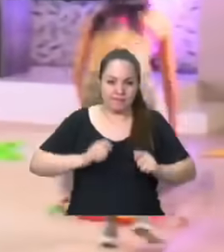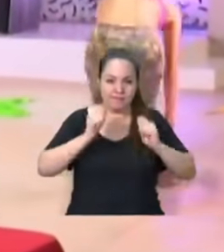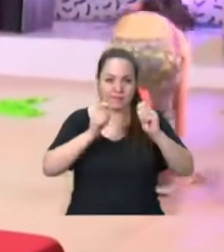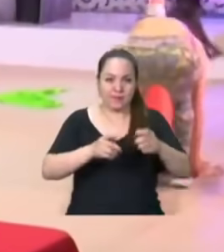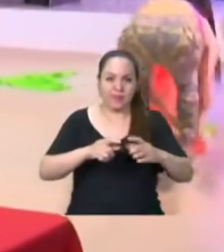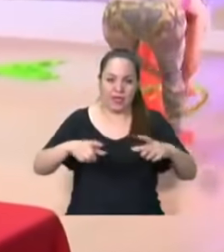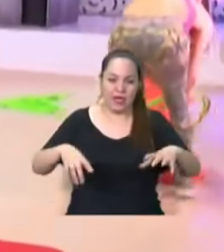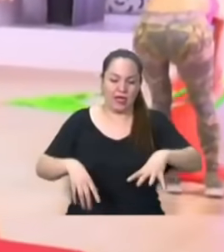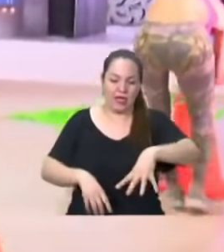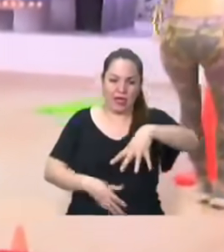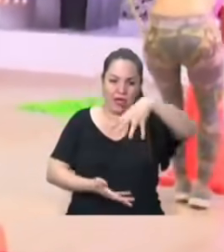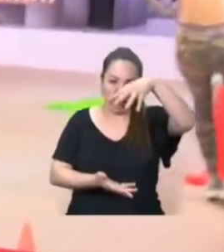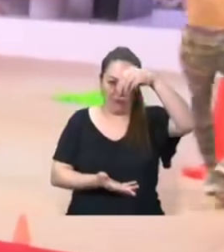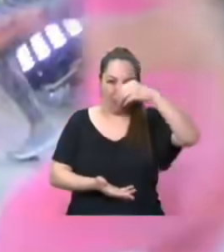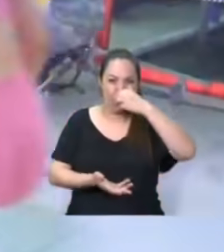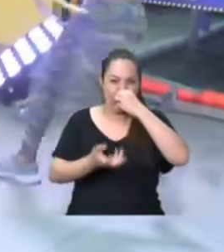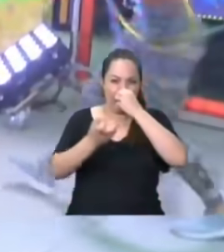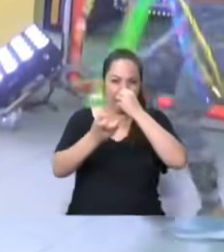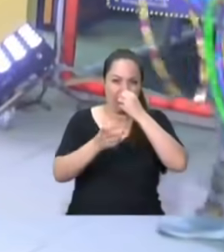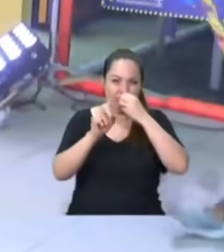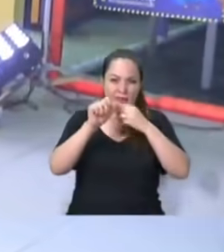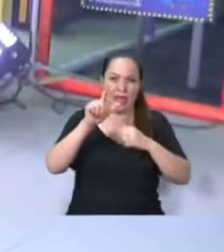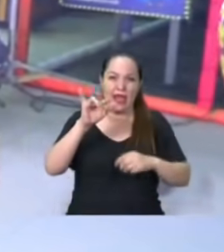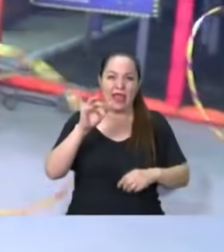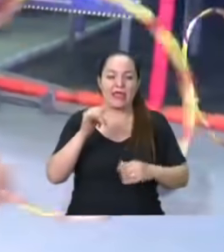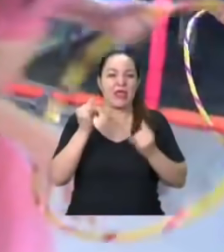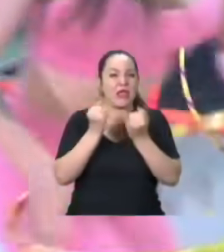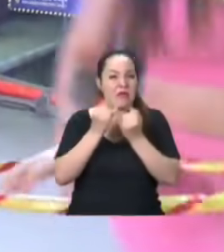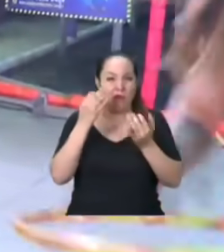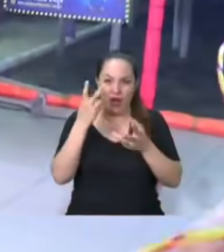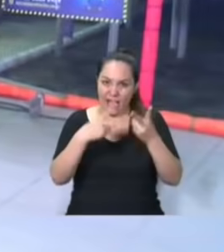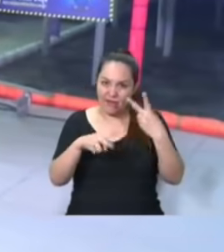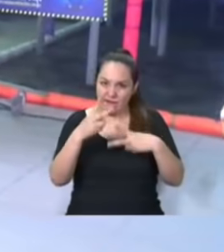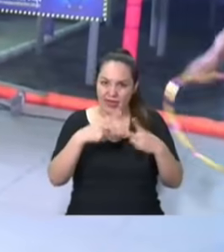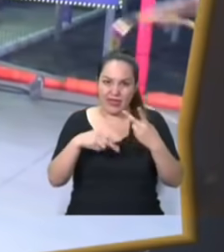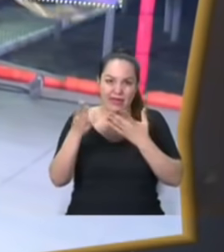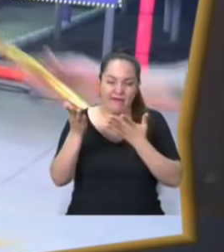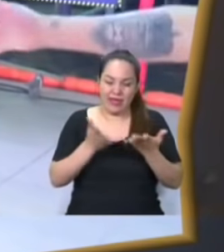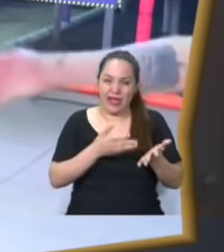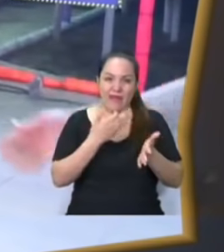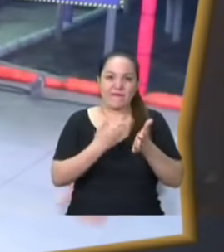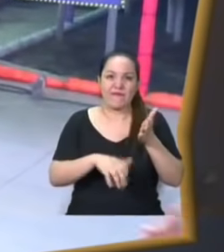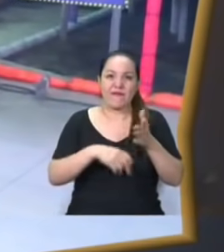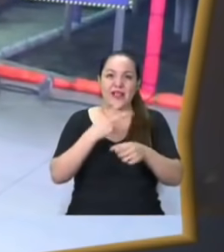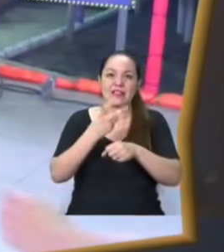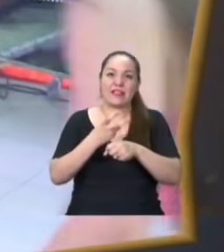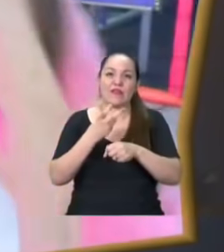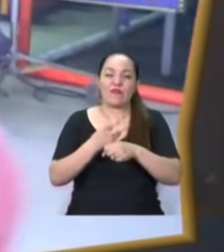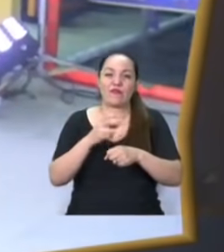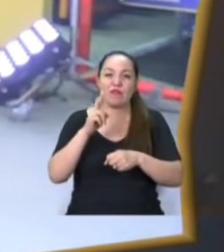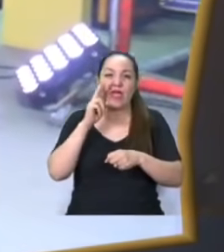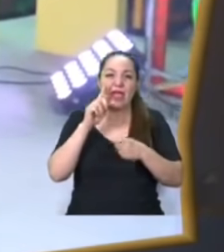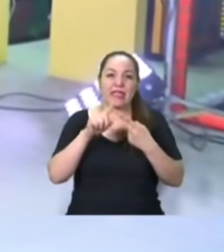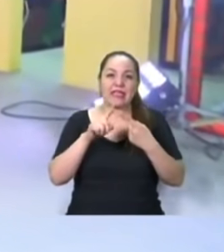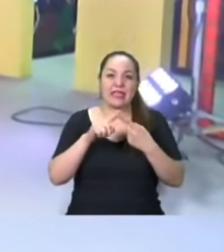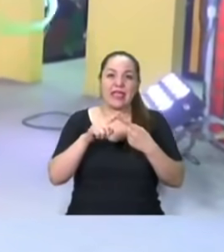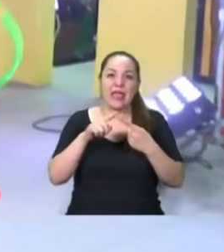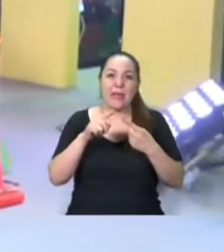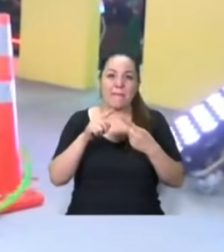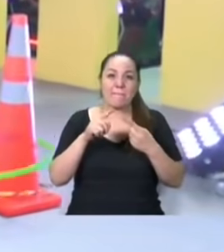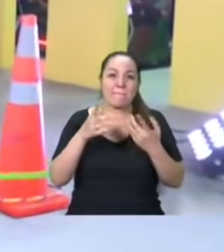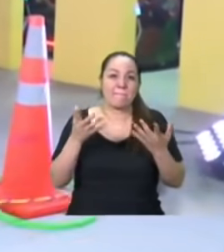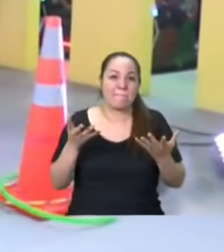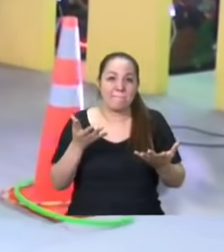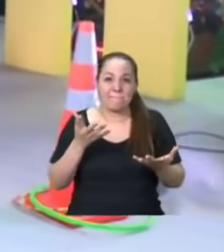Aleida en el primer intento, el segundo, le falta uno nada más. Navila, vamos a ver si lo logra. Viene primero y